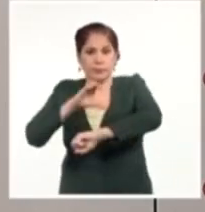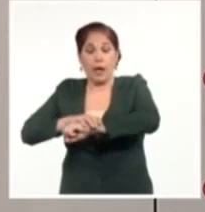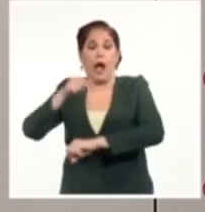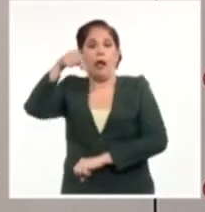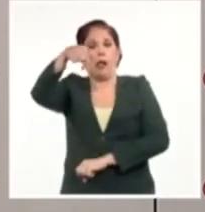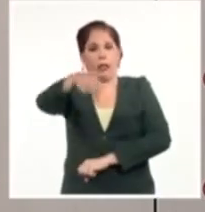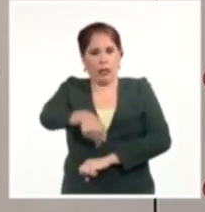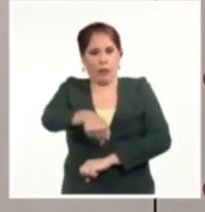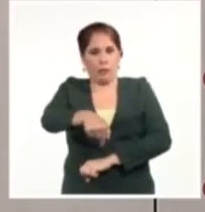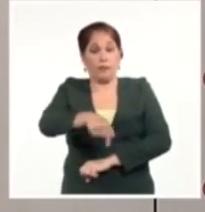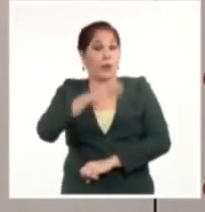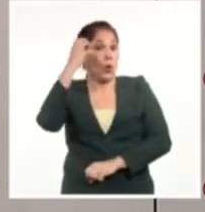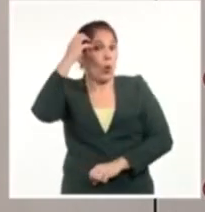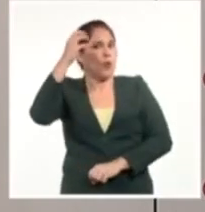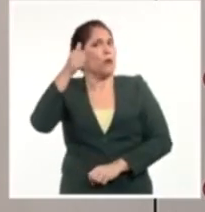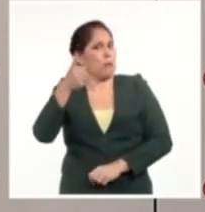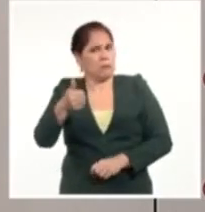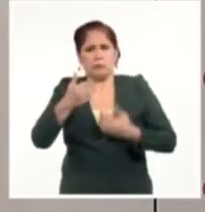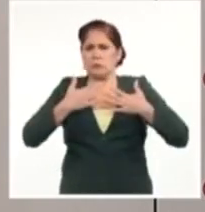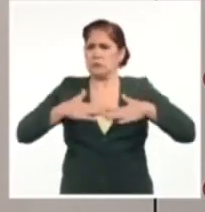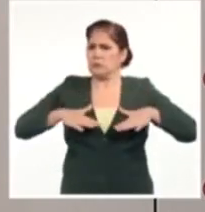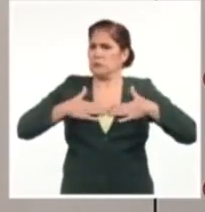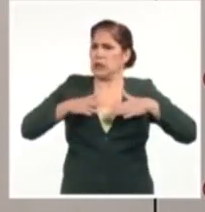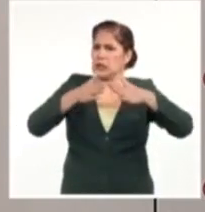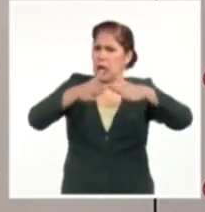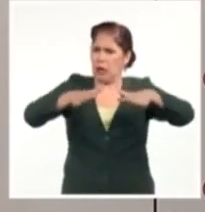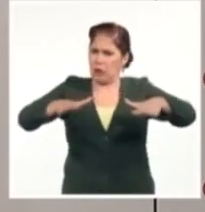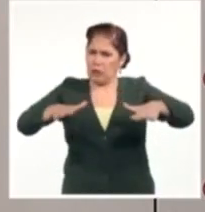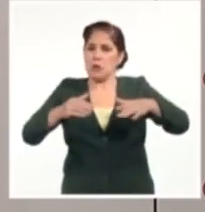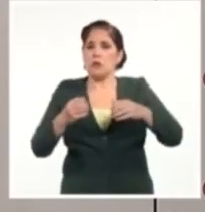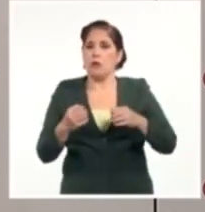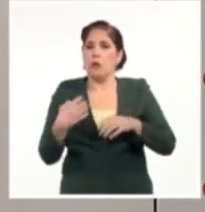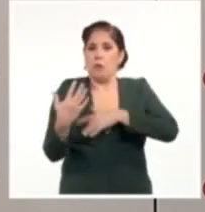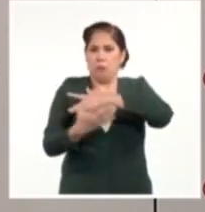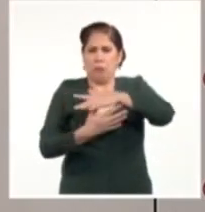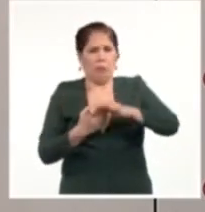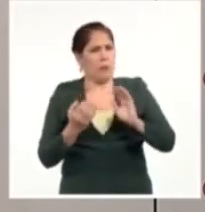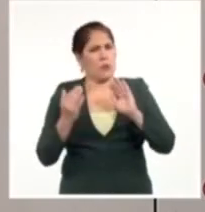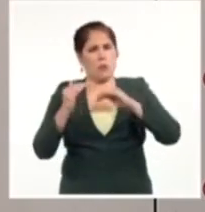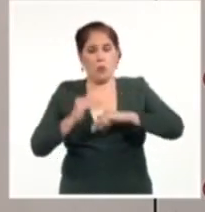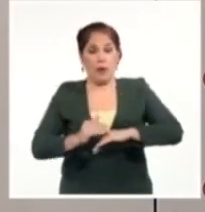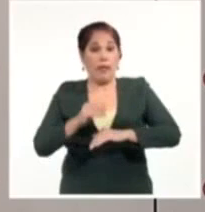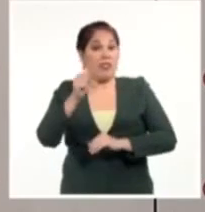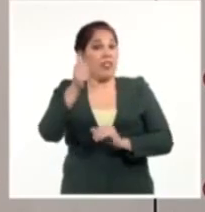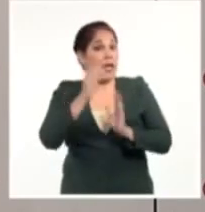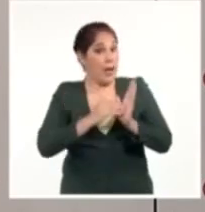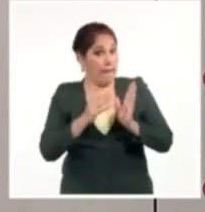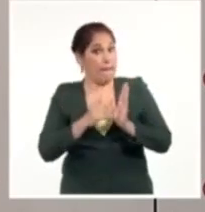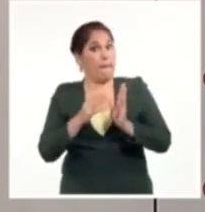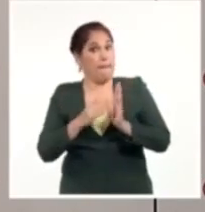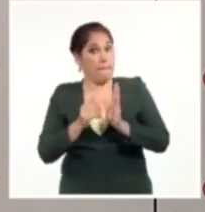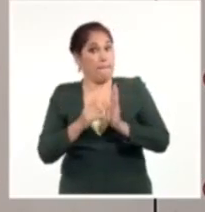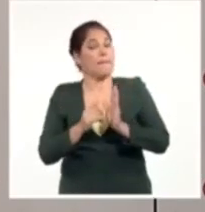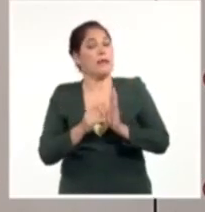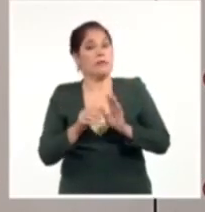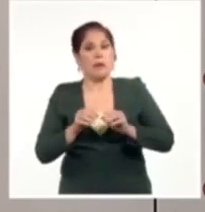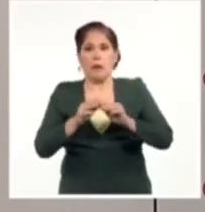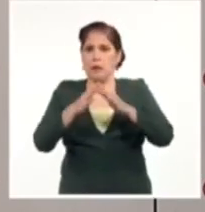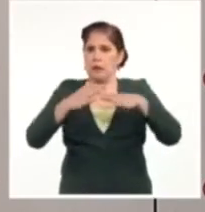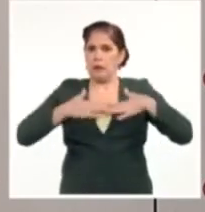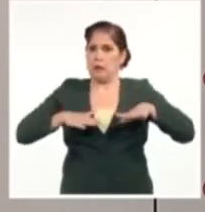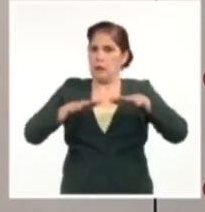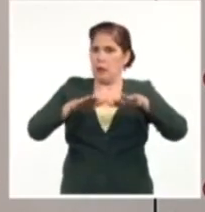de hoy gobierna en permanente estado de excepción. Ya van 10 meses de este estado de sitio,